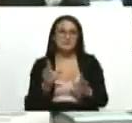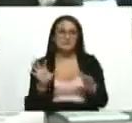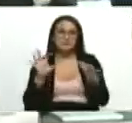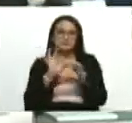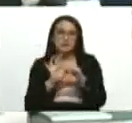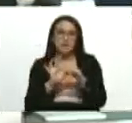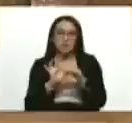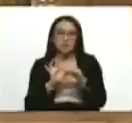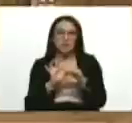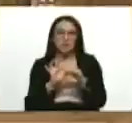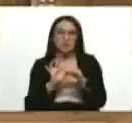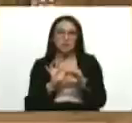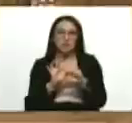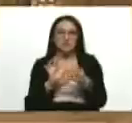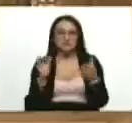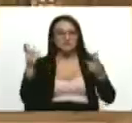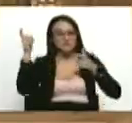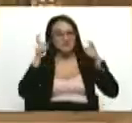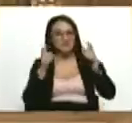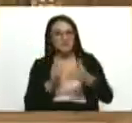afiliación al chavismo,